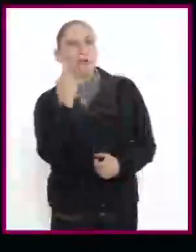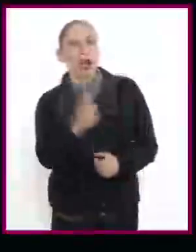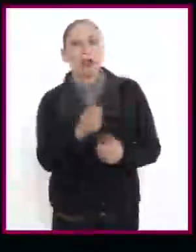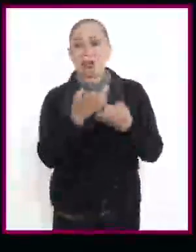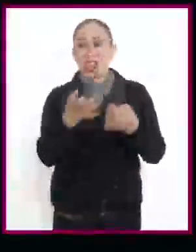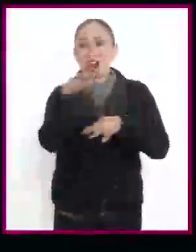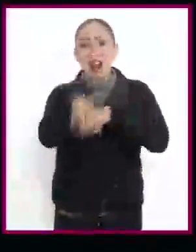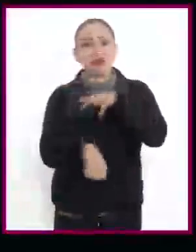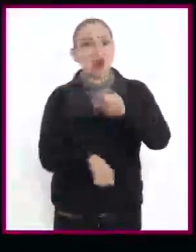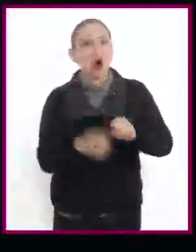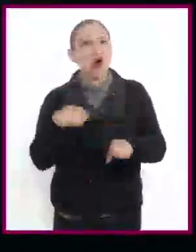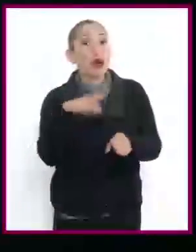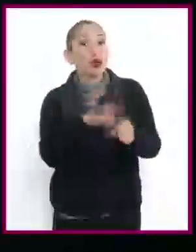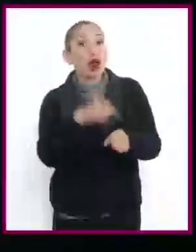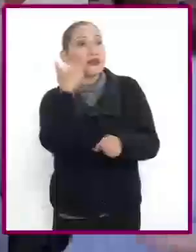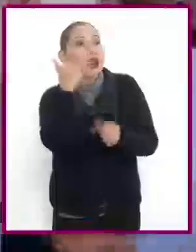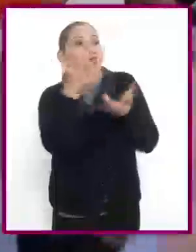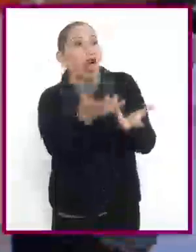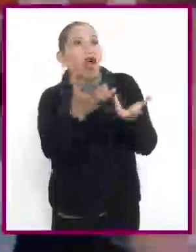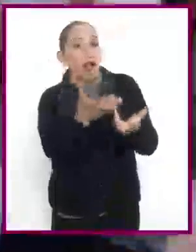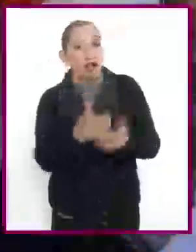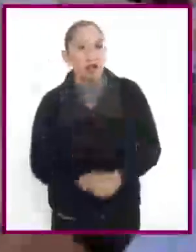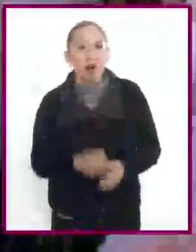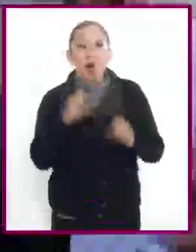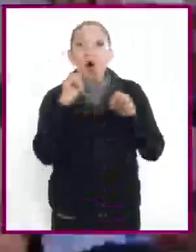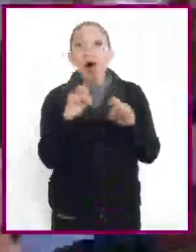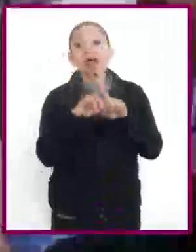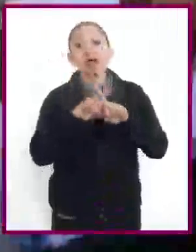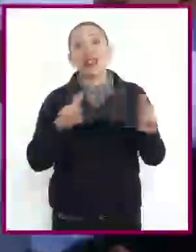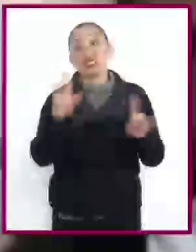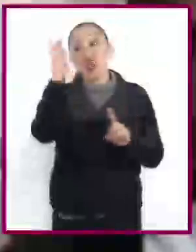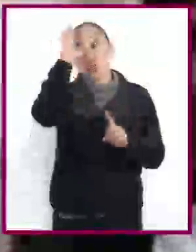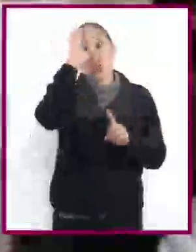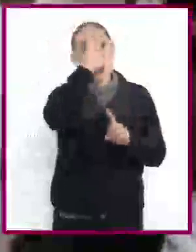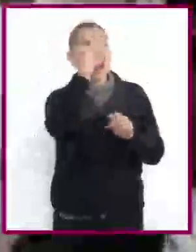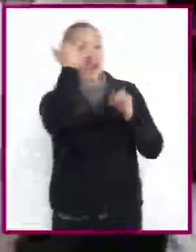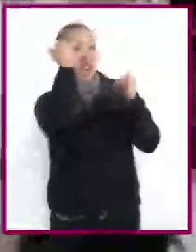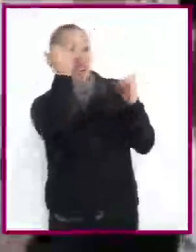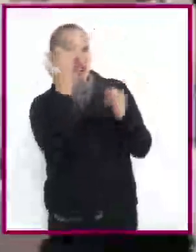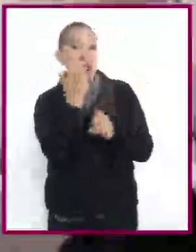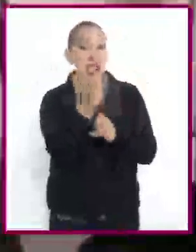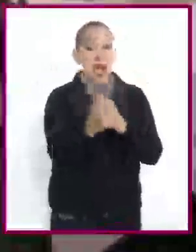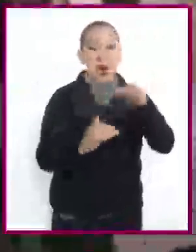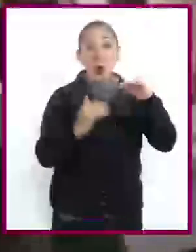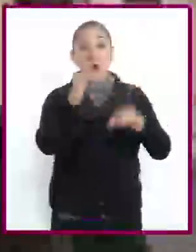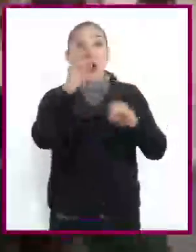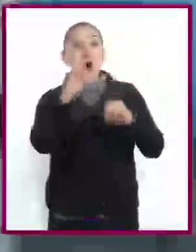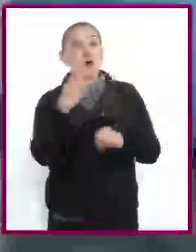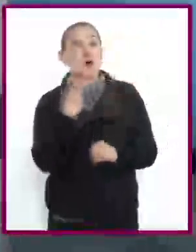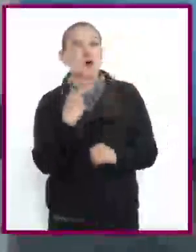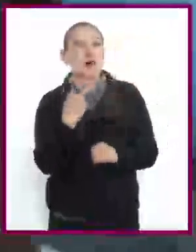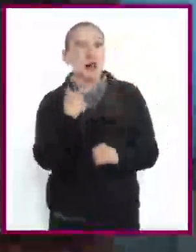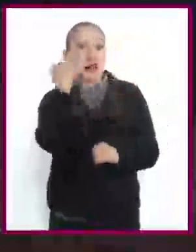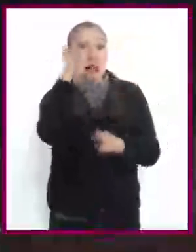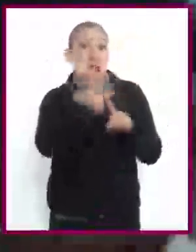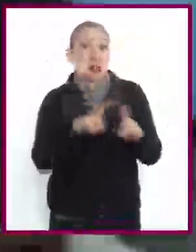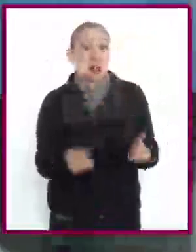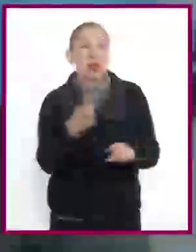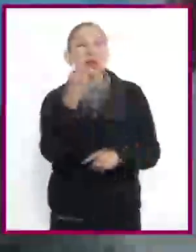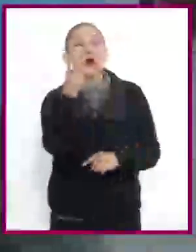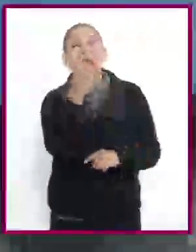efectos negativos. Reto 2. Conflictos bélicos. Las guerras y otros enfrentamientos armados